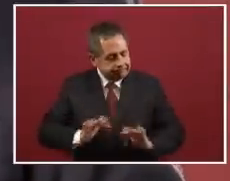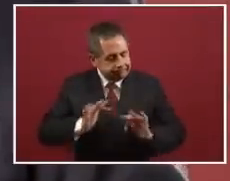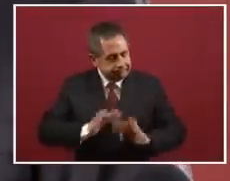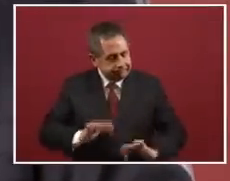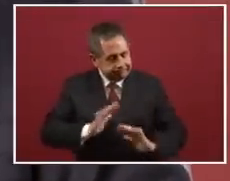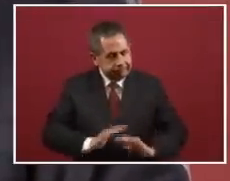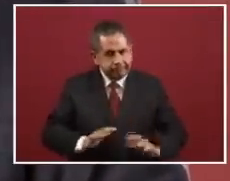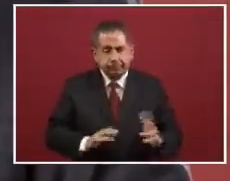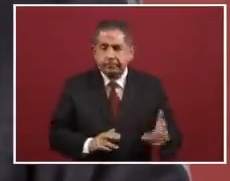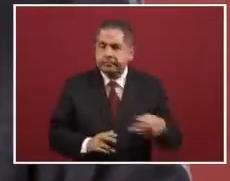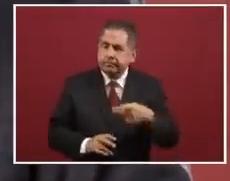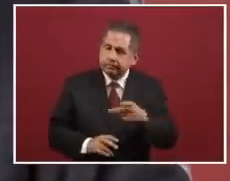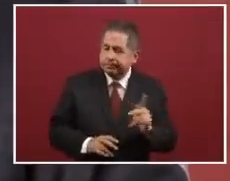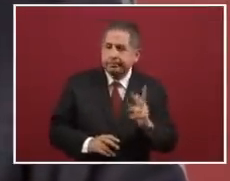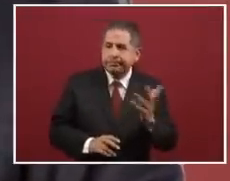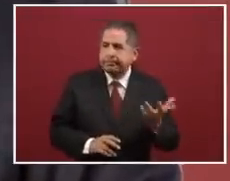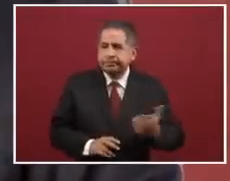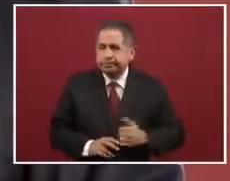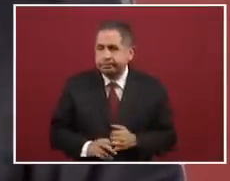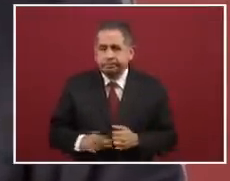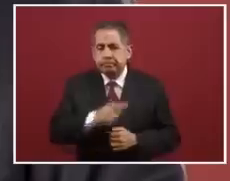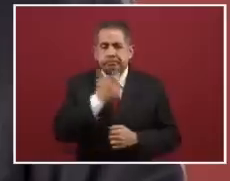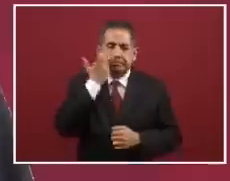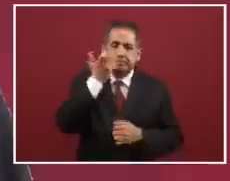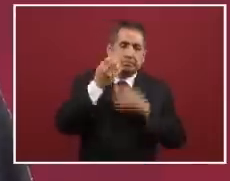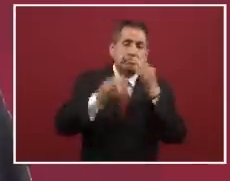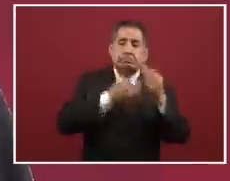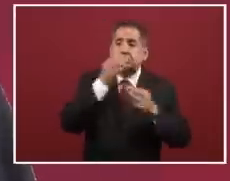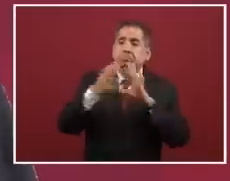pero todo es mediático,